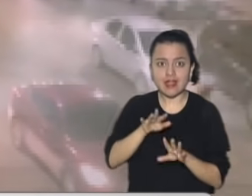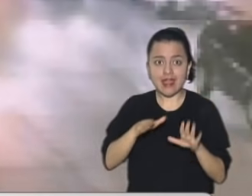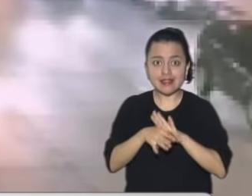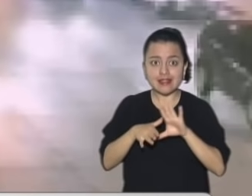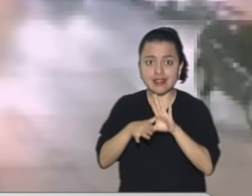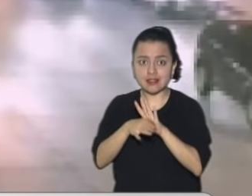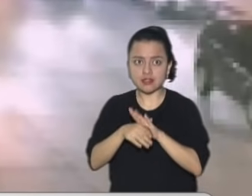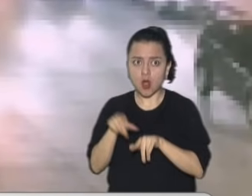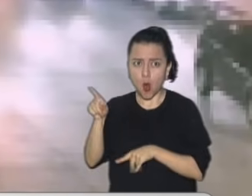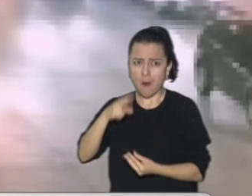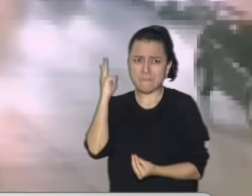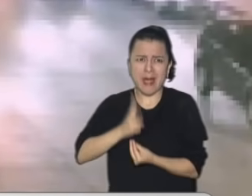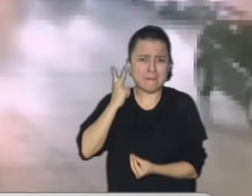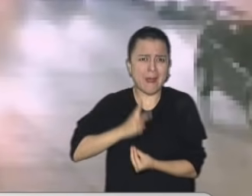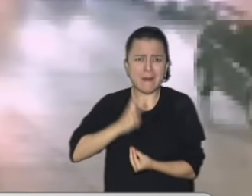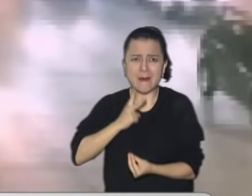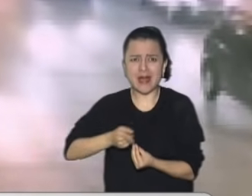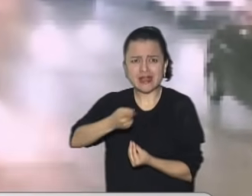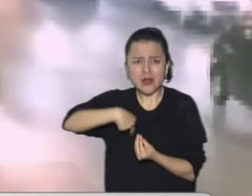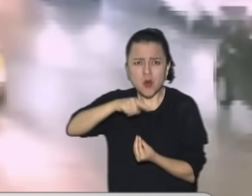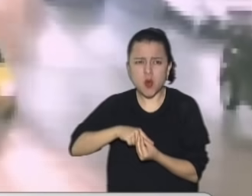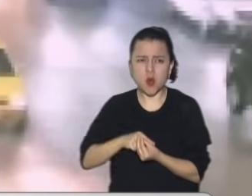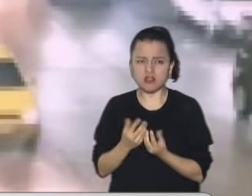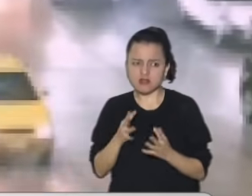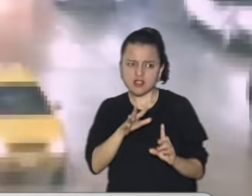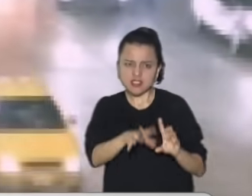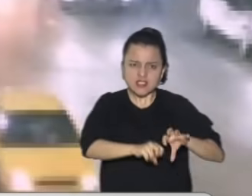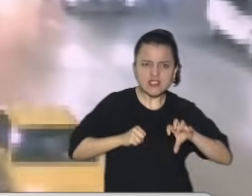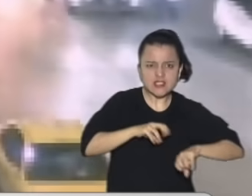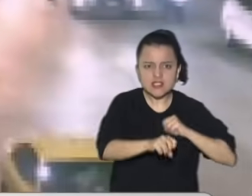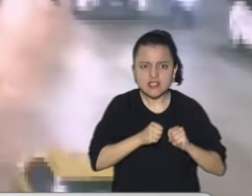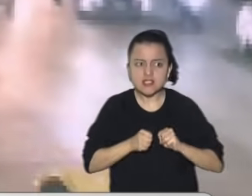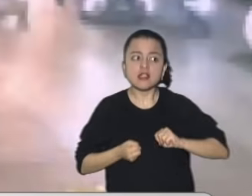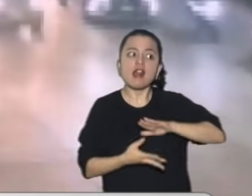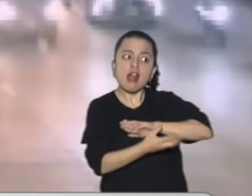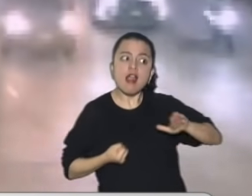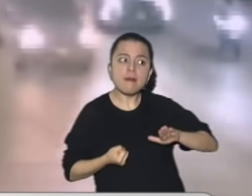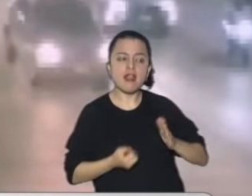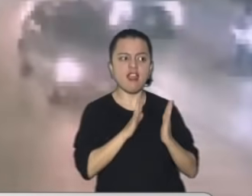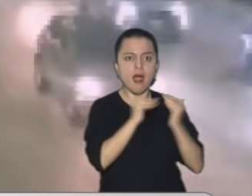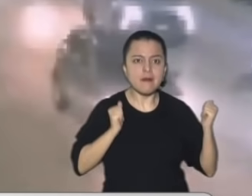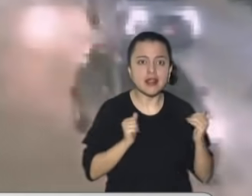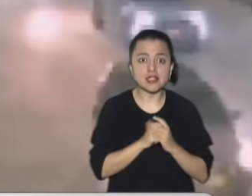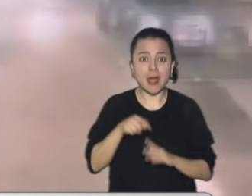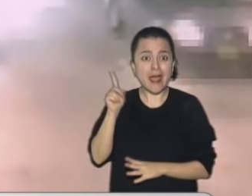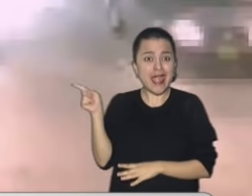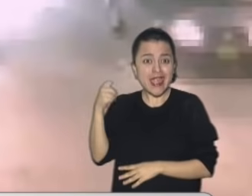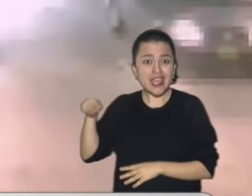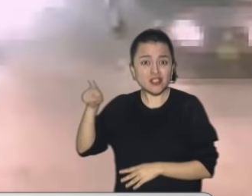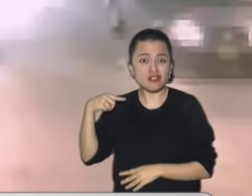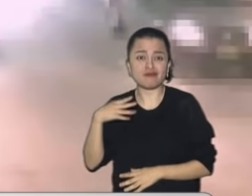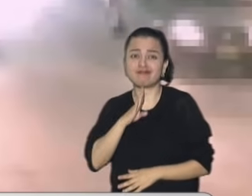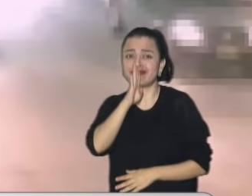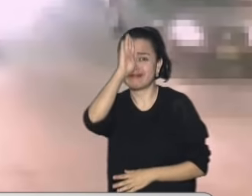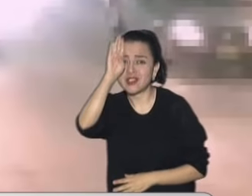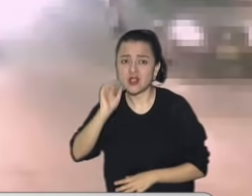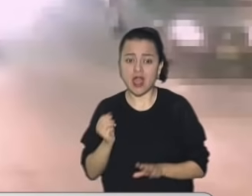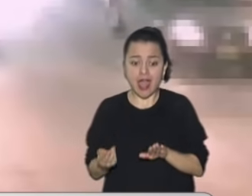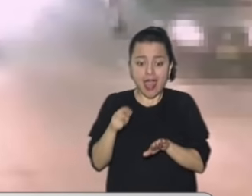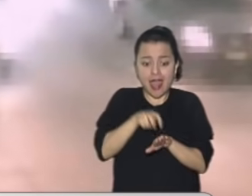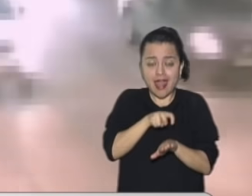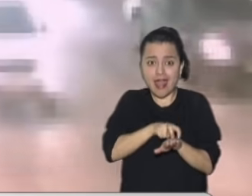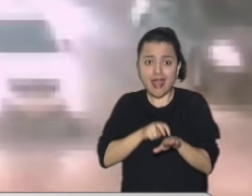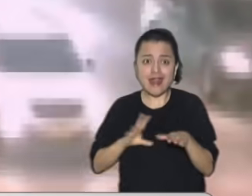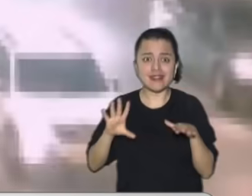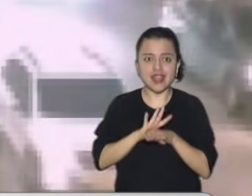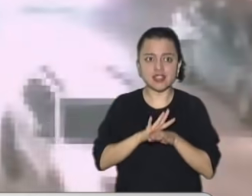horas una peligrosa banda dedicada a la extorsión. Los Pikachu estaban acostumbrados a secuestrar mujeres en taxis y hasta una de